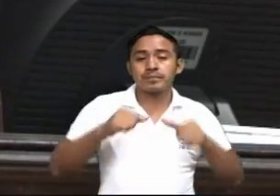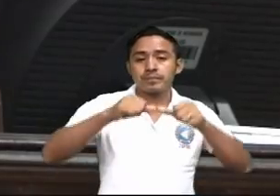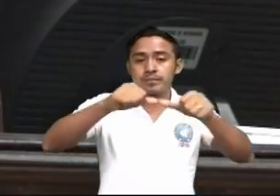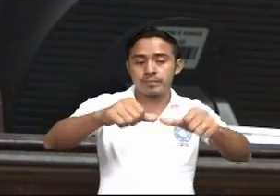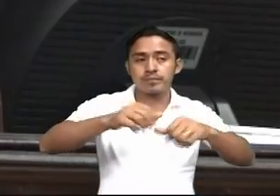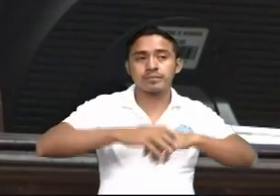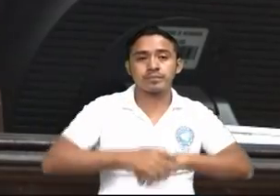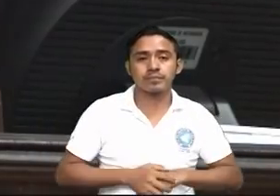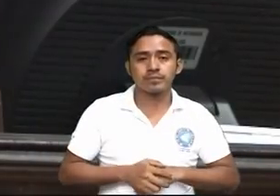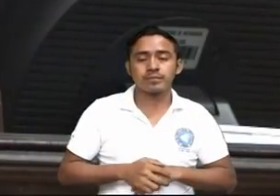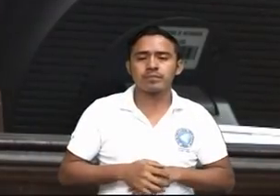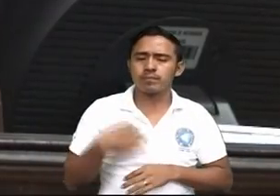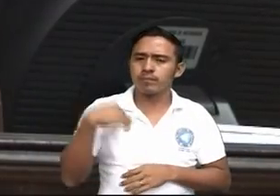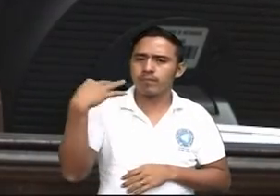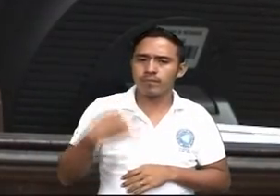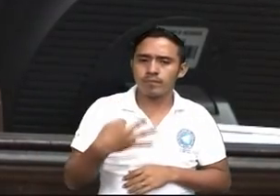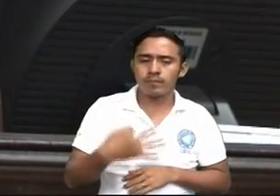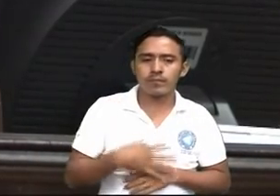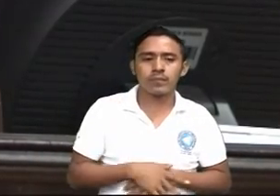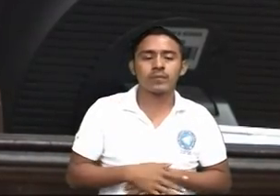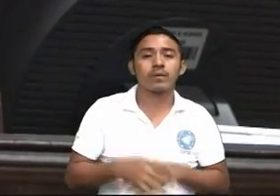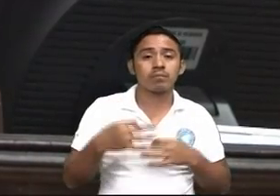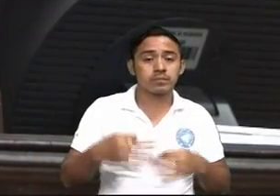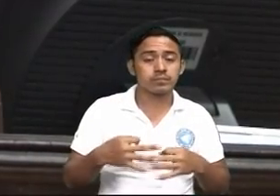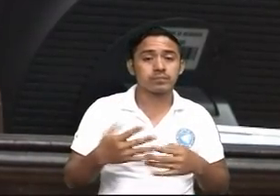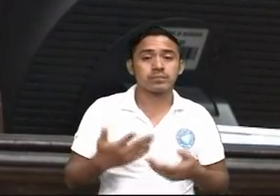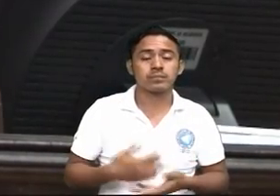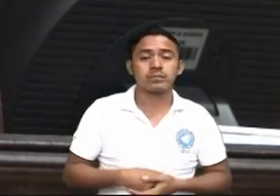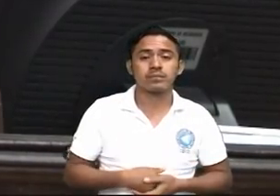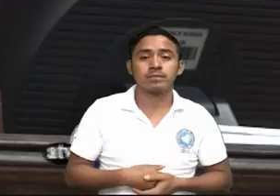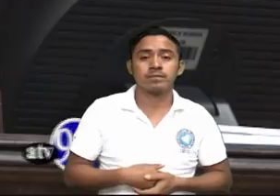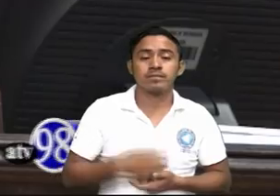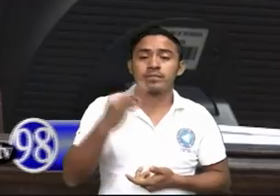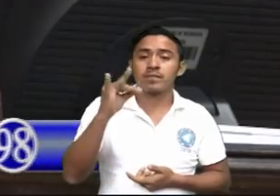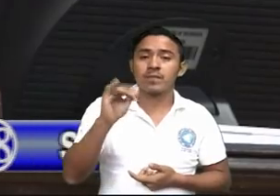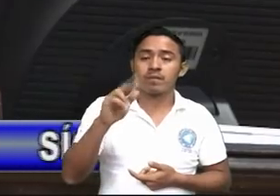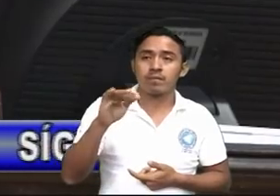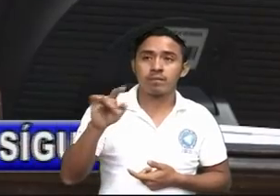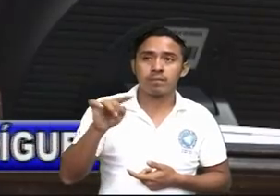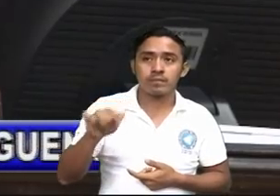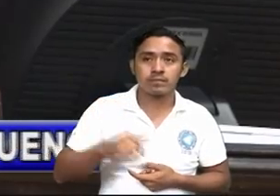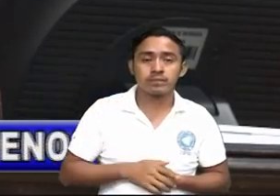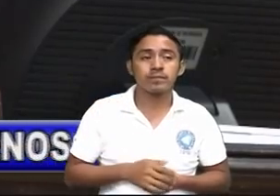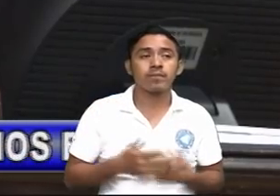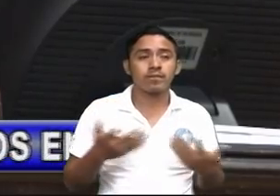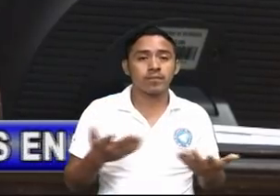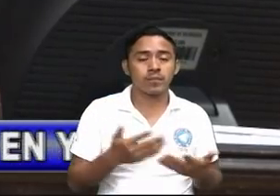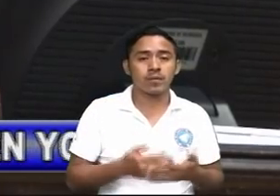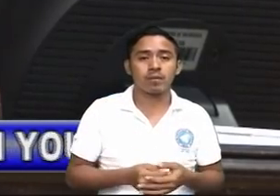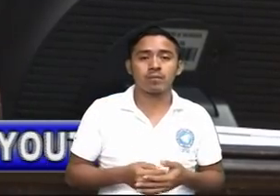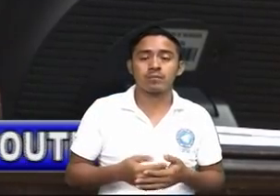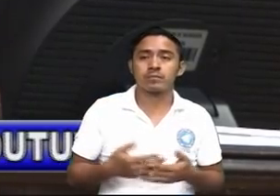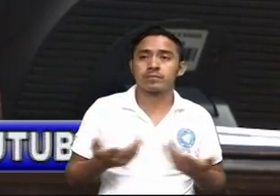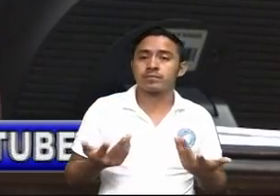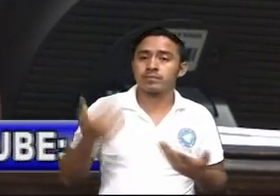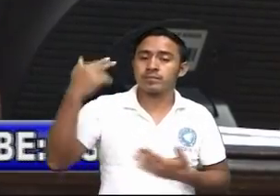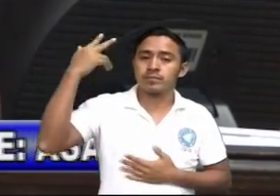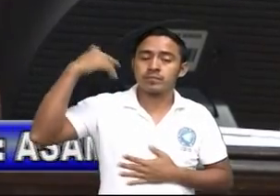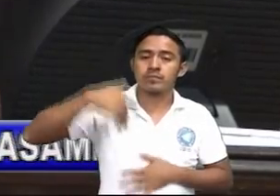adelante con seguridad, con firmeza, con paso de victoria.